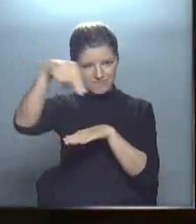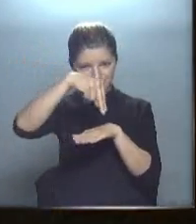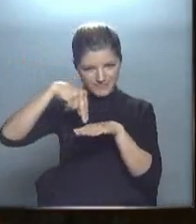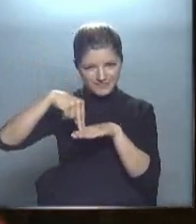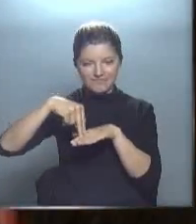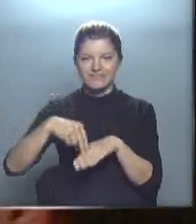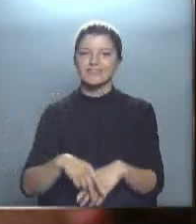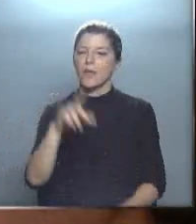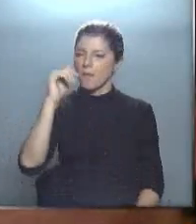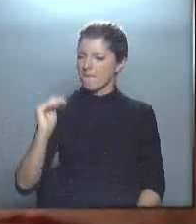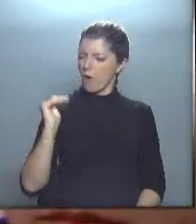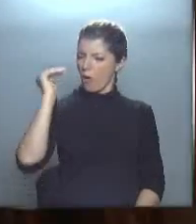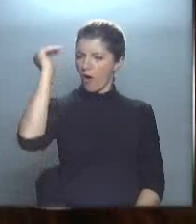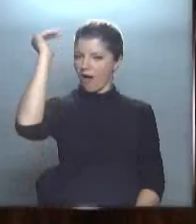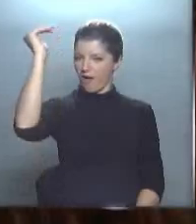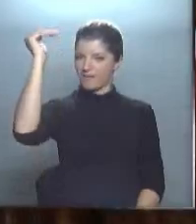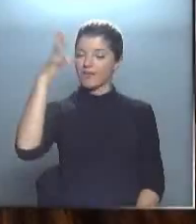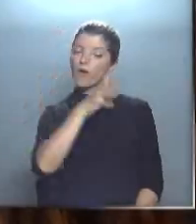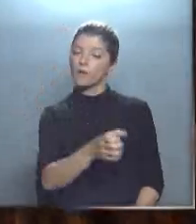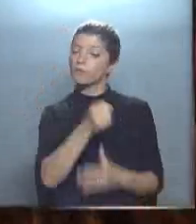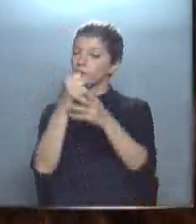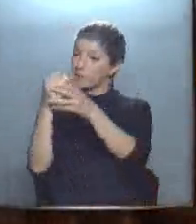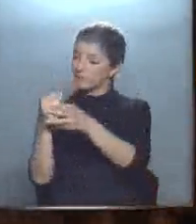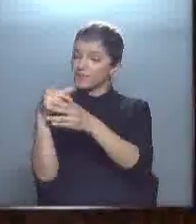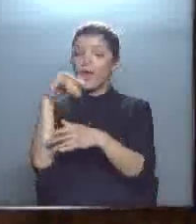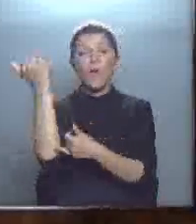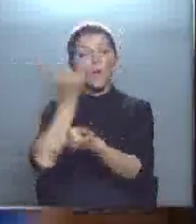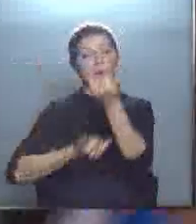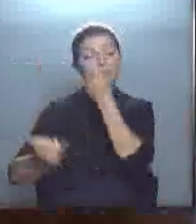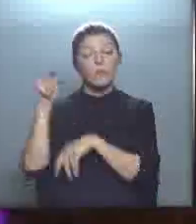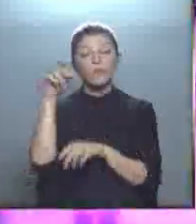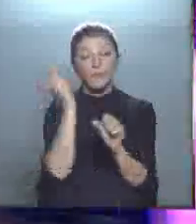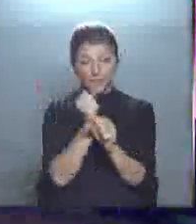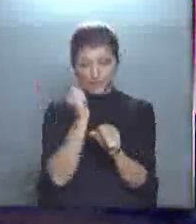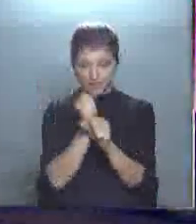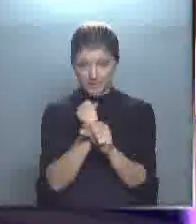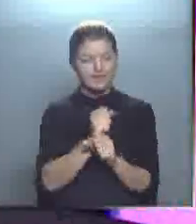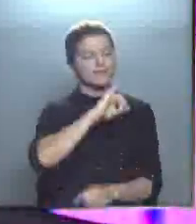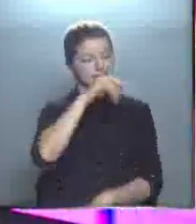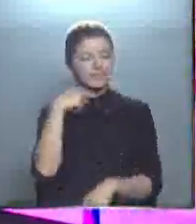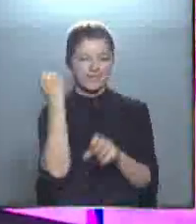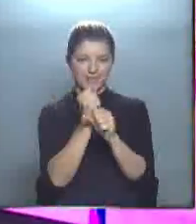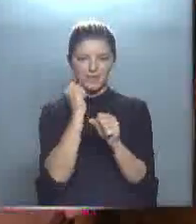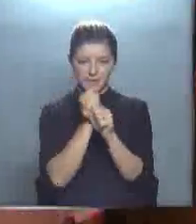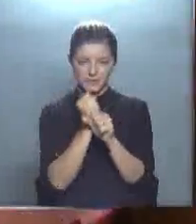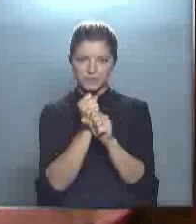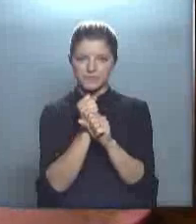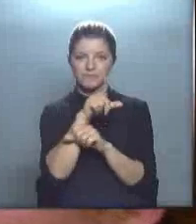tipo alto, de gran altura, y agarra el micrófono ahora, ahí nomás, y cuénteme, ¿está trabajando? Sí, estoy trabajando. ¿De qué,